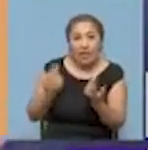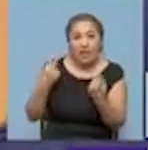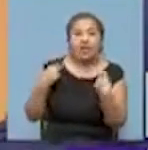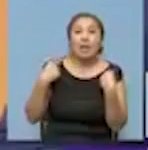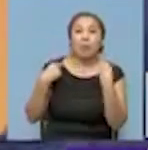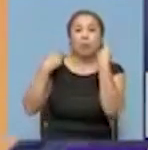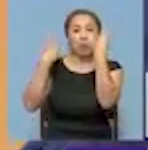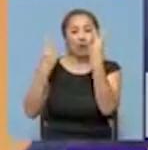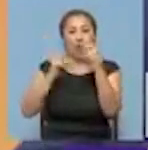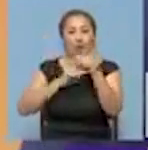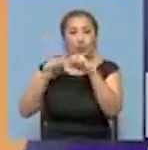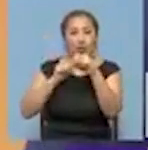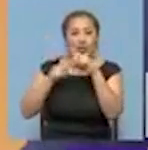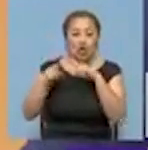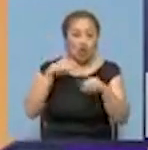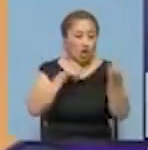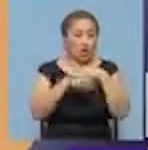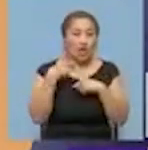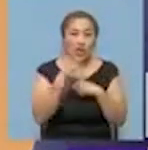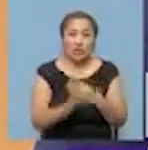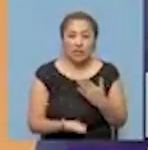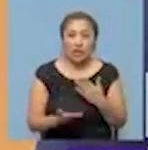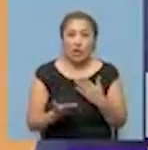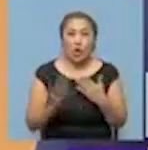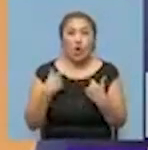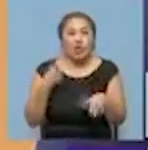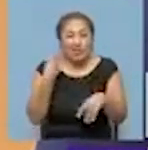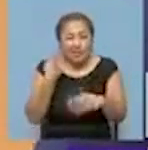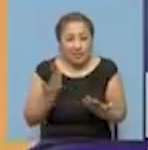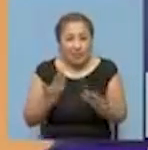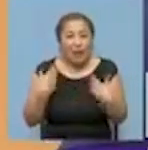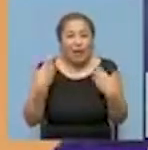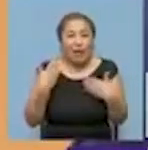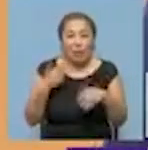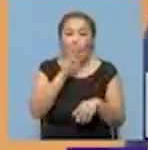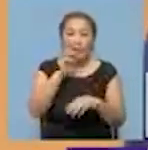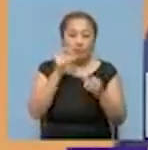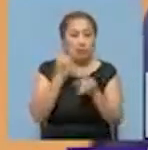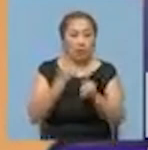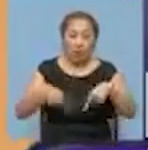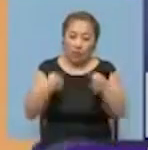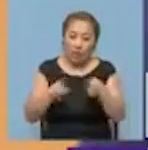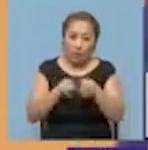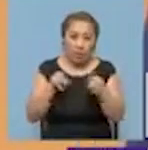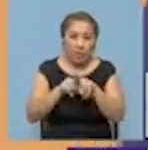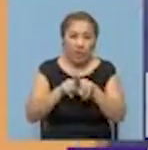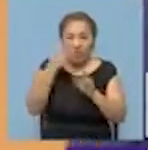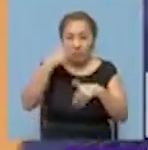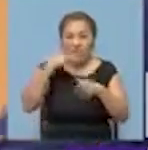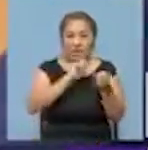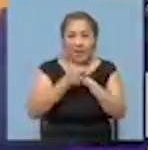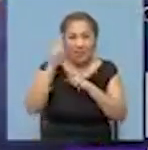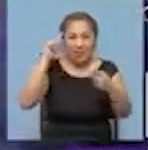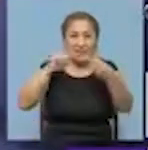revolución contra el varón y contra los hijos contra la maternidad que la condiciona entonces siguiendo esa idea y esta perspectiva